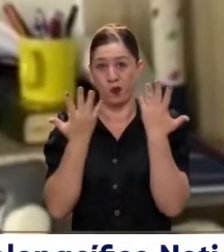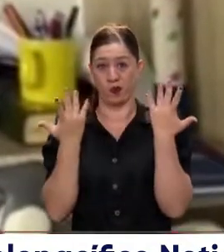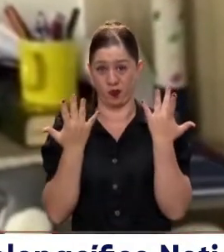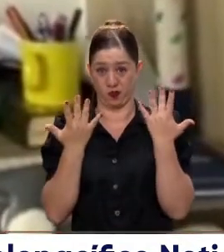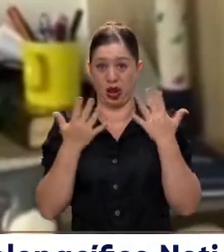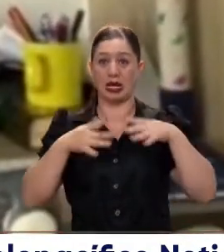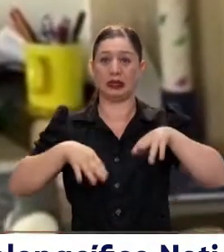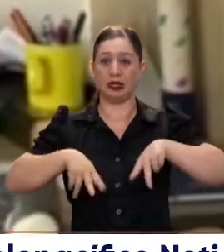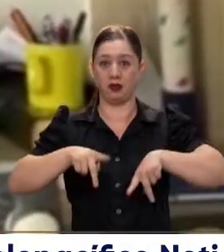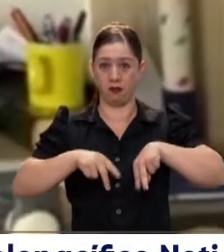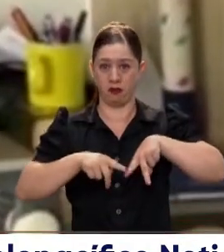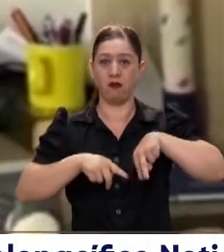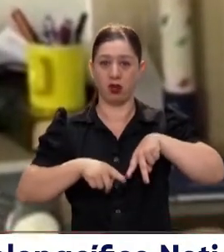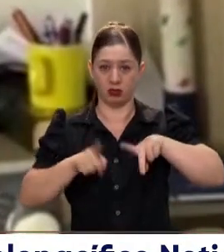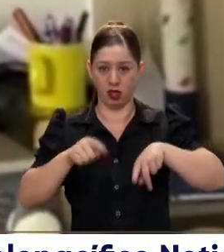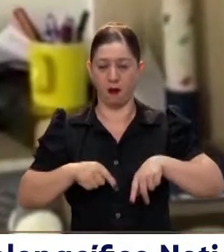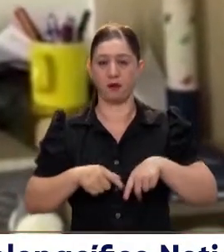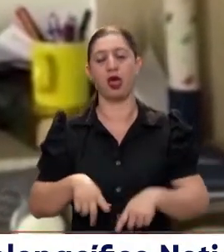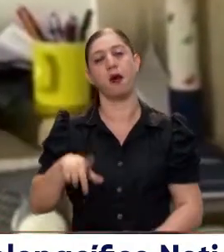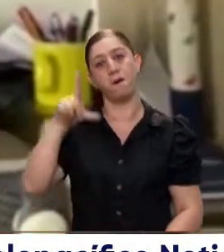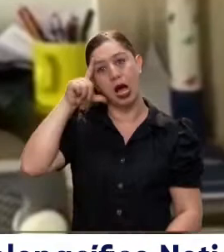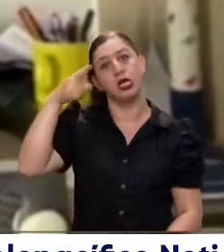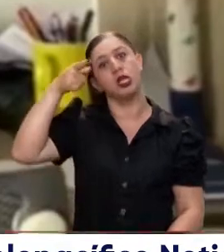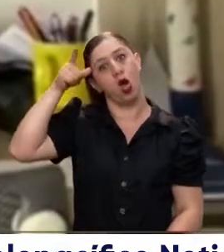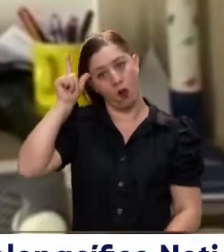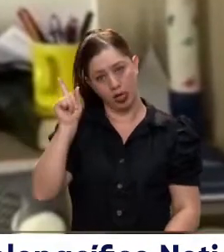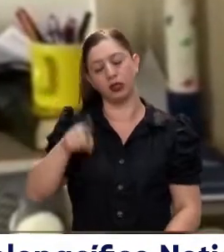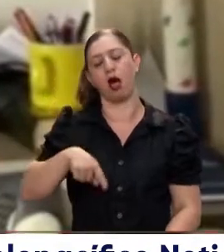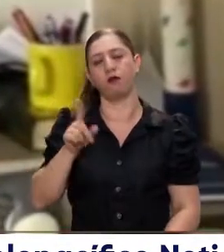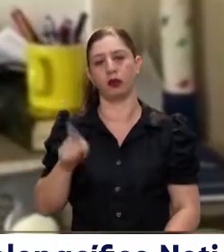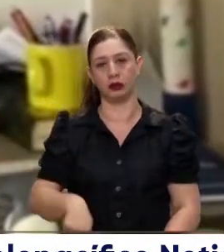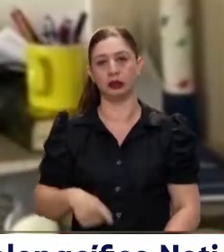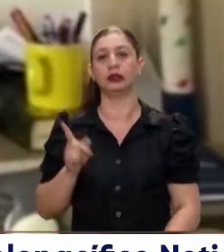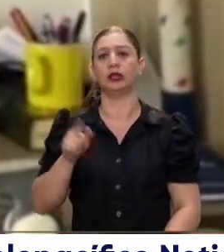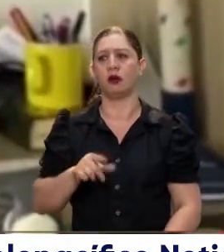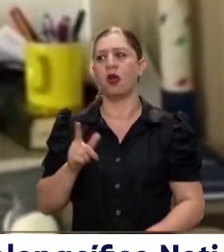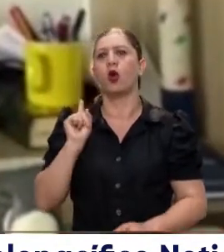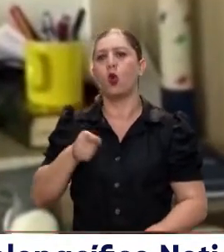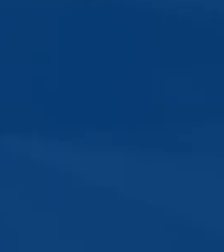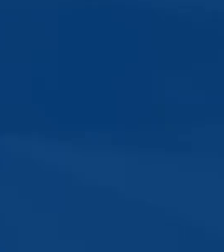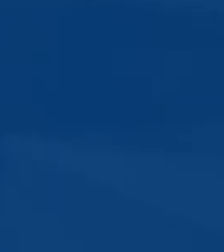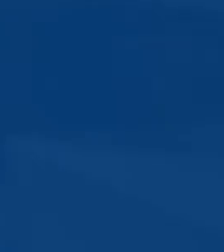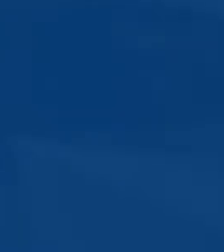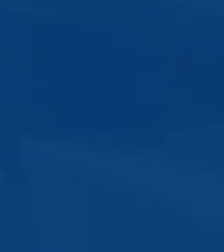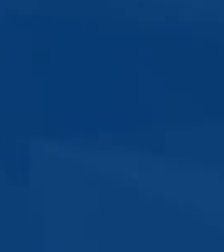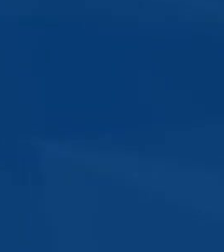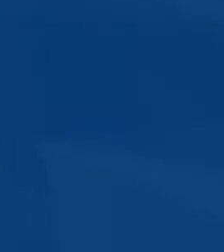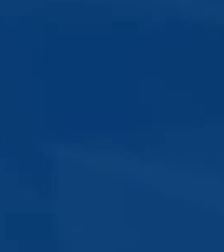y área genital. Tiene una forma de transmisión de contacto estrecho sexual.